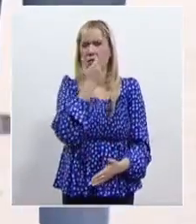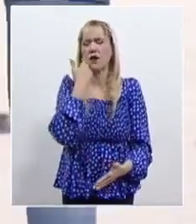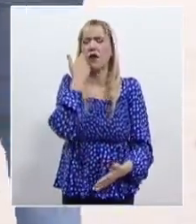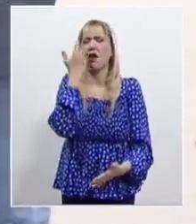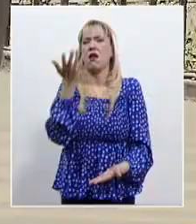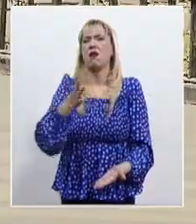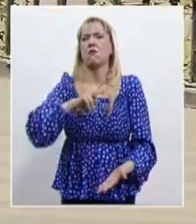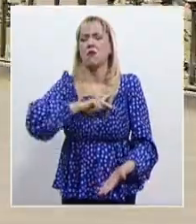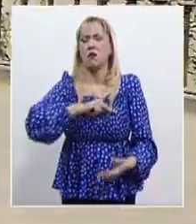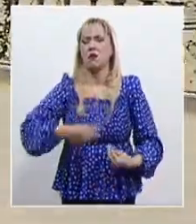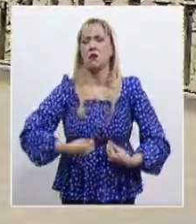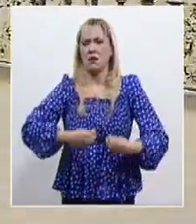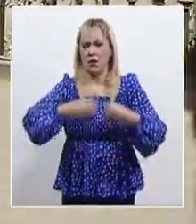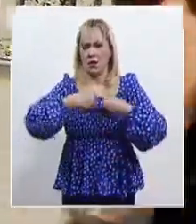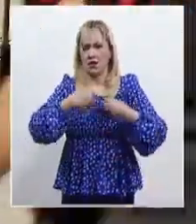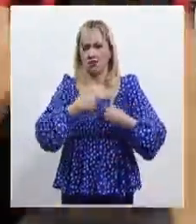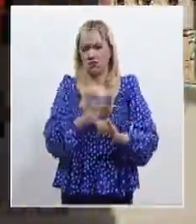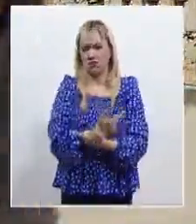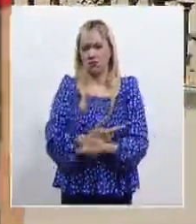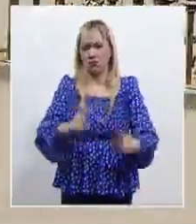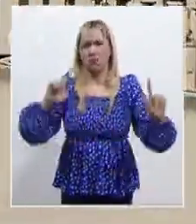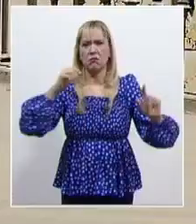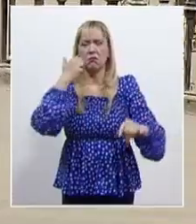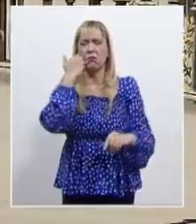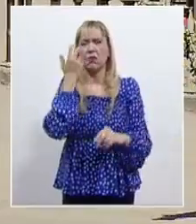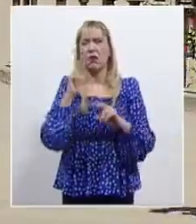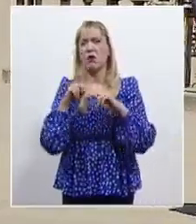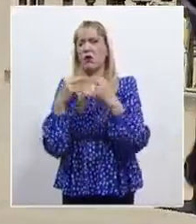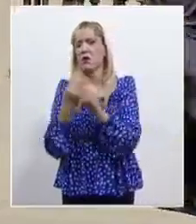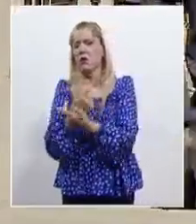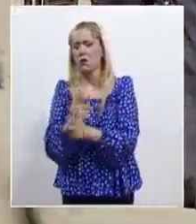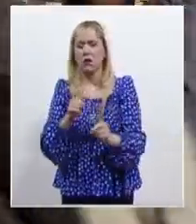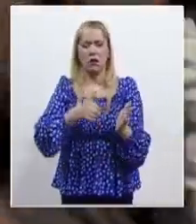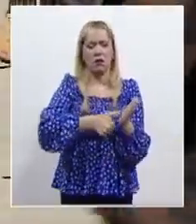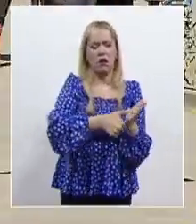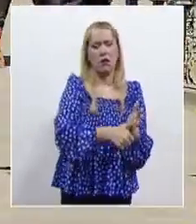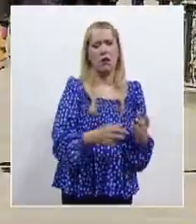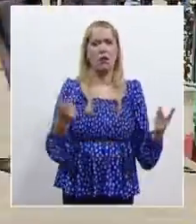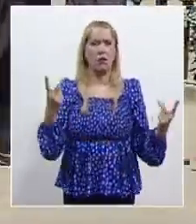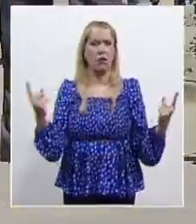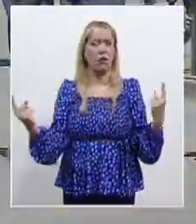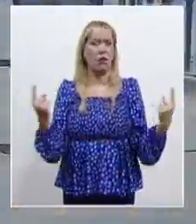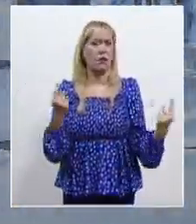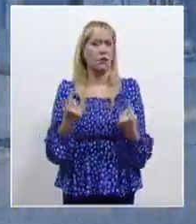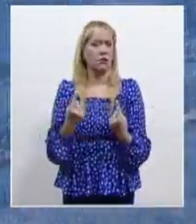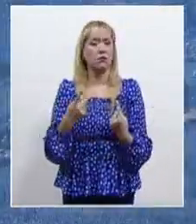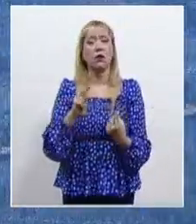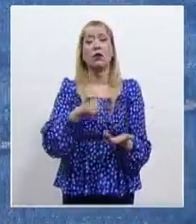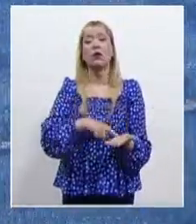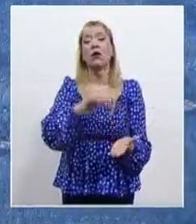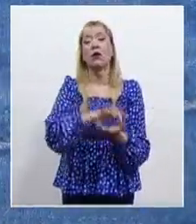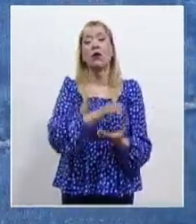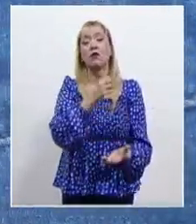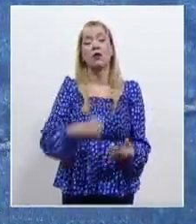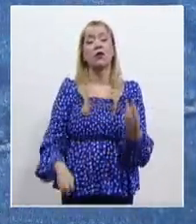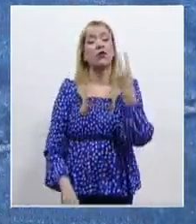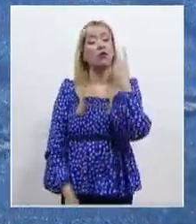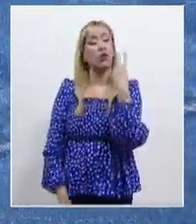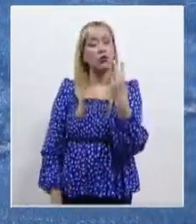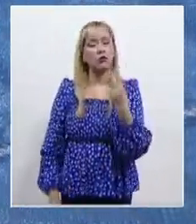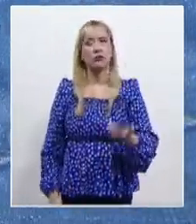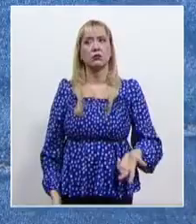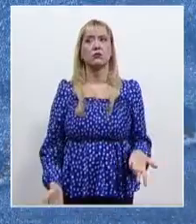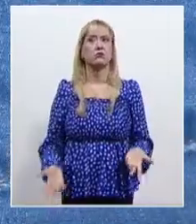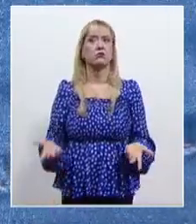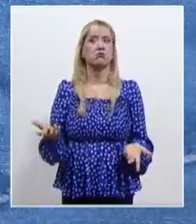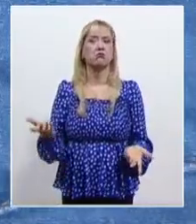pues establecen que el matrimonio y el concubinato solo pueden celebrarse entre 2 personas. Un juez de distrito consideró que no existe razón de